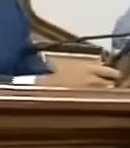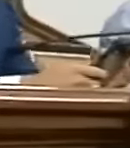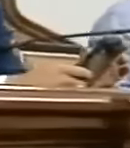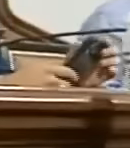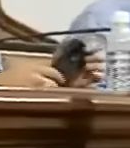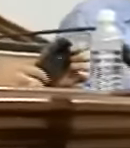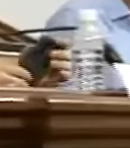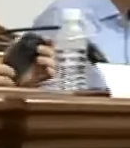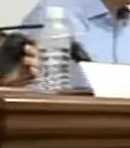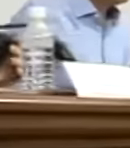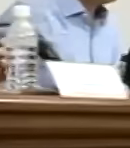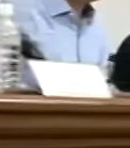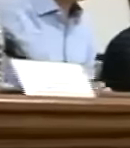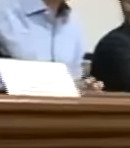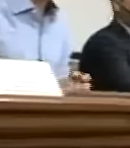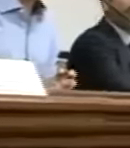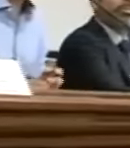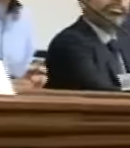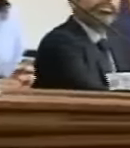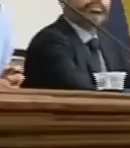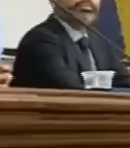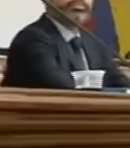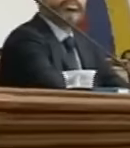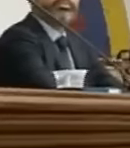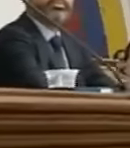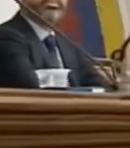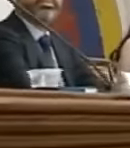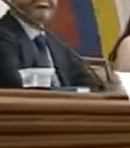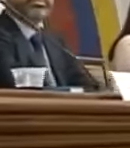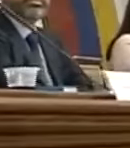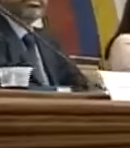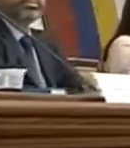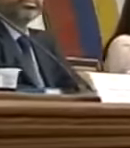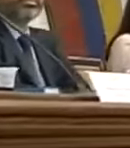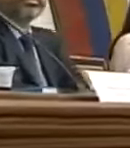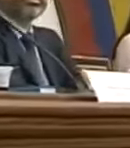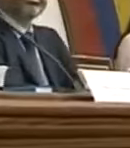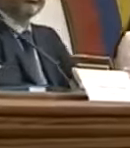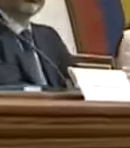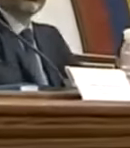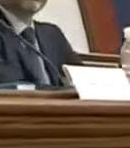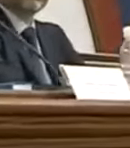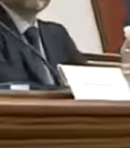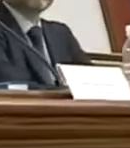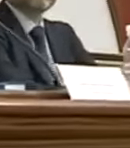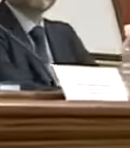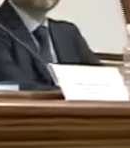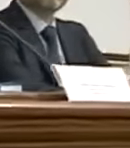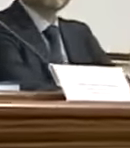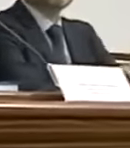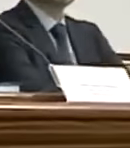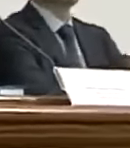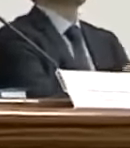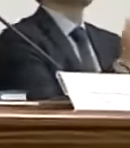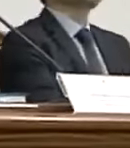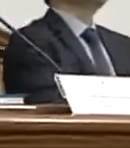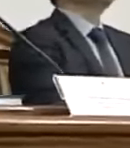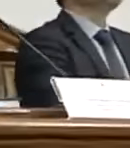duda. Y ahí hay que hacerle un reconocimiento, y pido que le regalemos un aplauso desde acá al presidente Nicolás Maduro